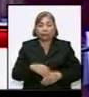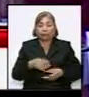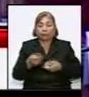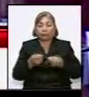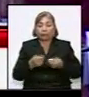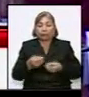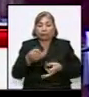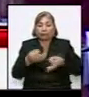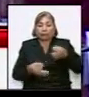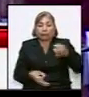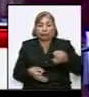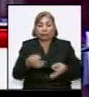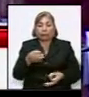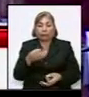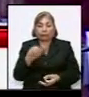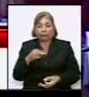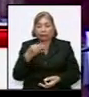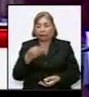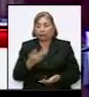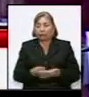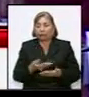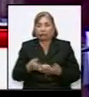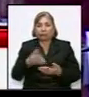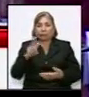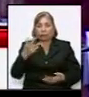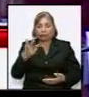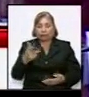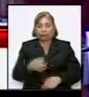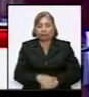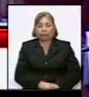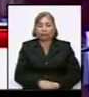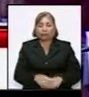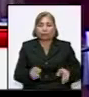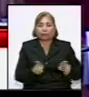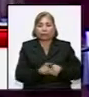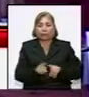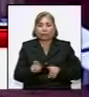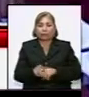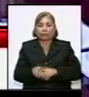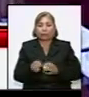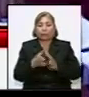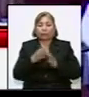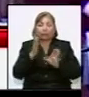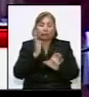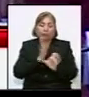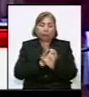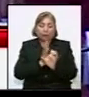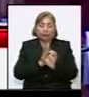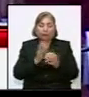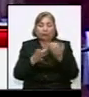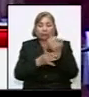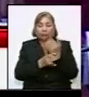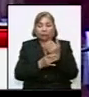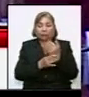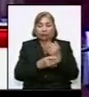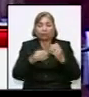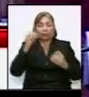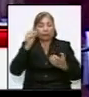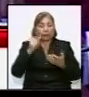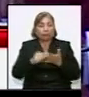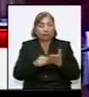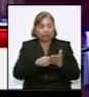se requiere siempre la intervención de terceros como los peritos que pueden ser psicólogos médicos arquitectos